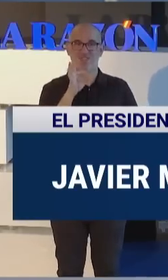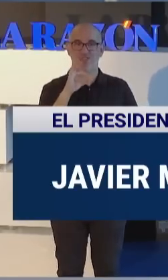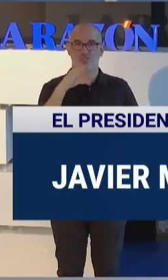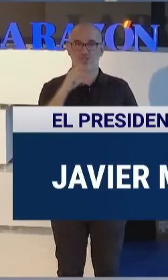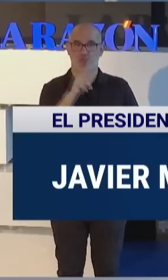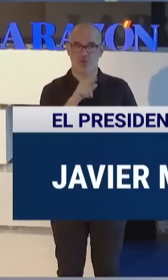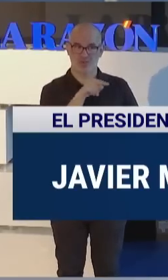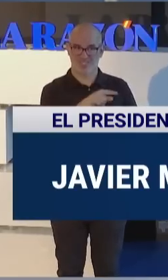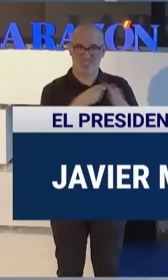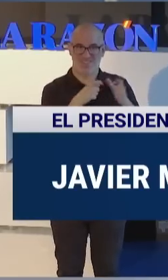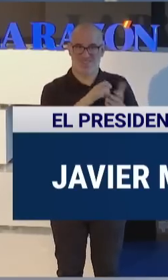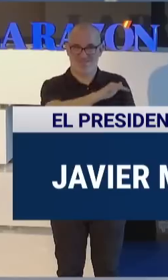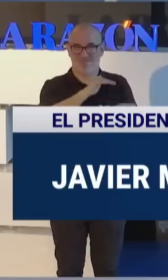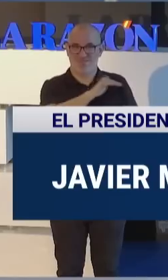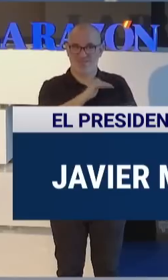cepo. Pero fíjate esto,